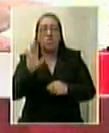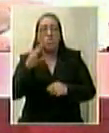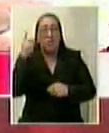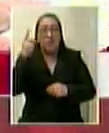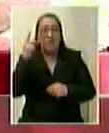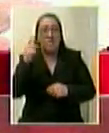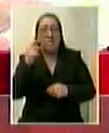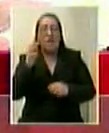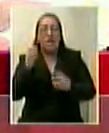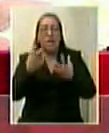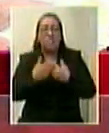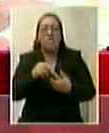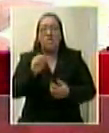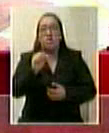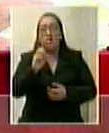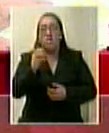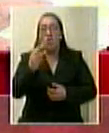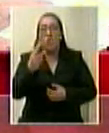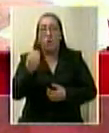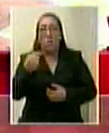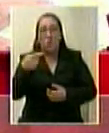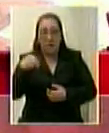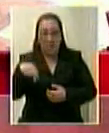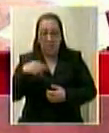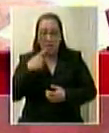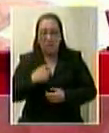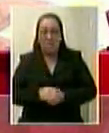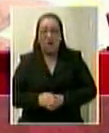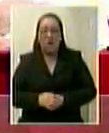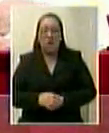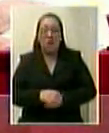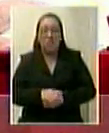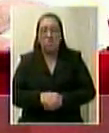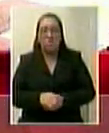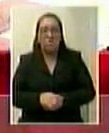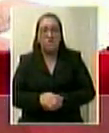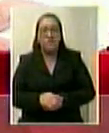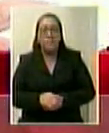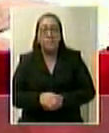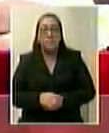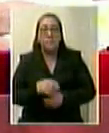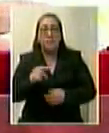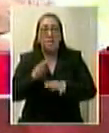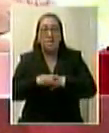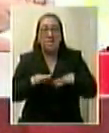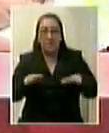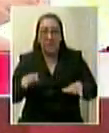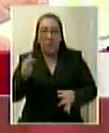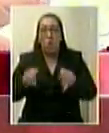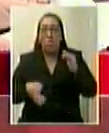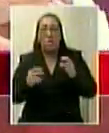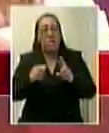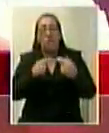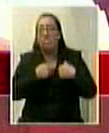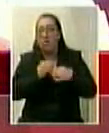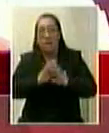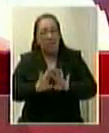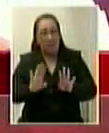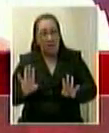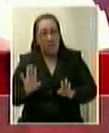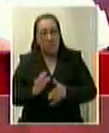general de Shogun, reconocieron que Shogun no tenía un régimen de estabilidad jurídica. Es decir,